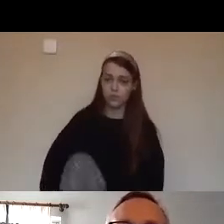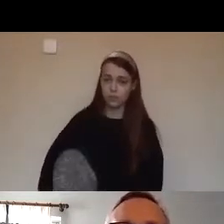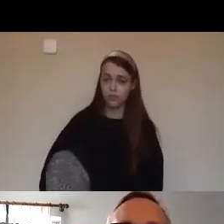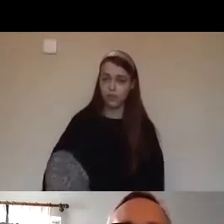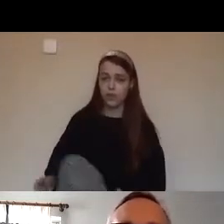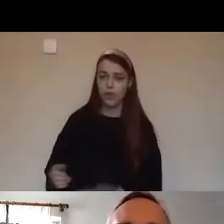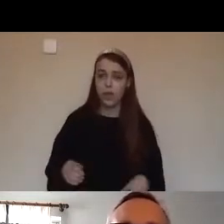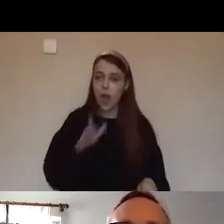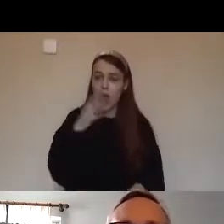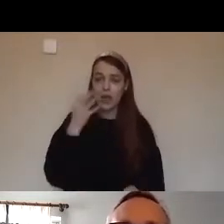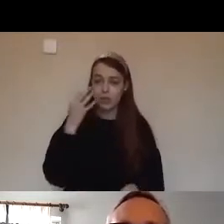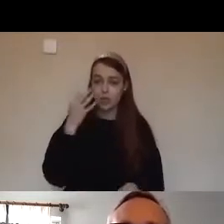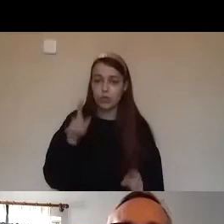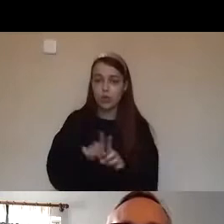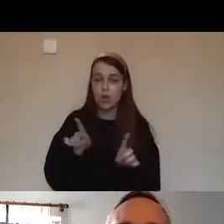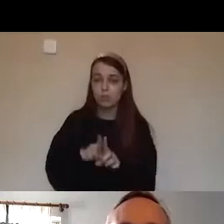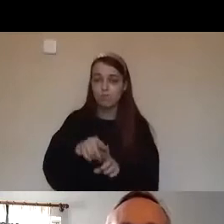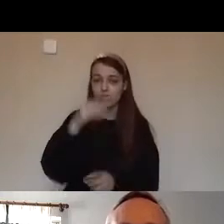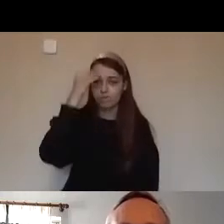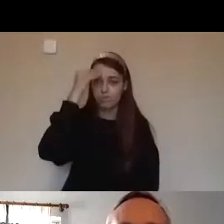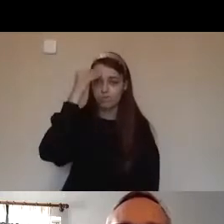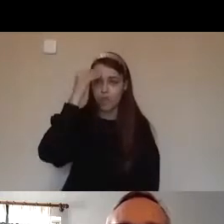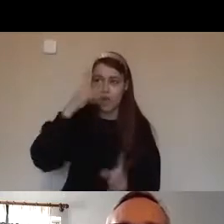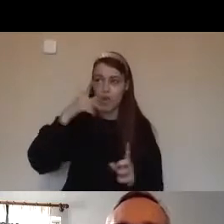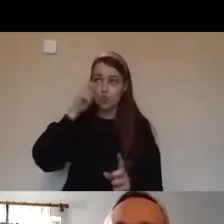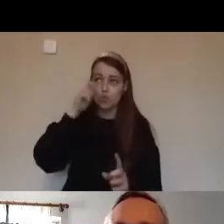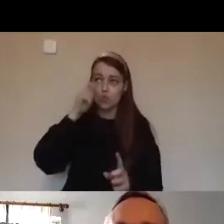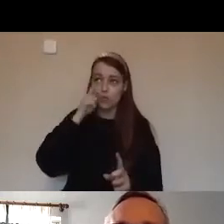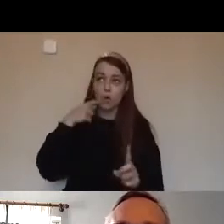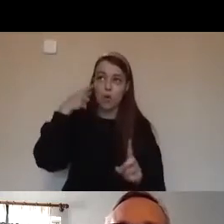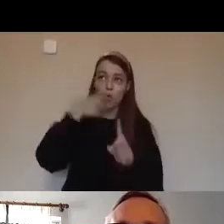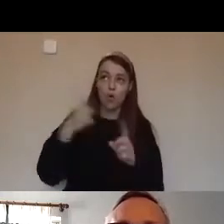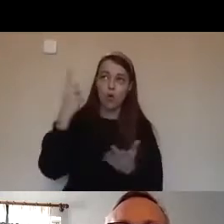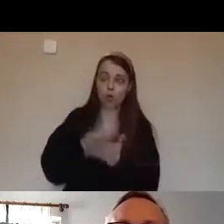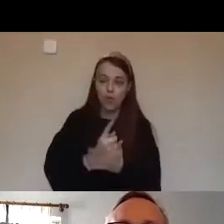turismo, tenemos que volver a pensar en los objetivos de desarrollo sostenible,